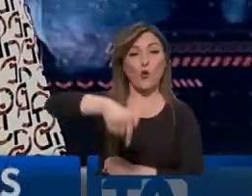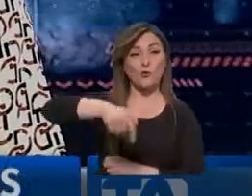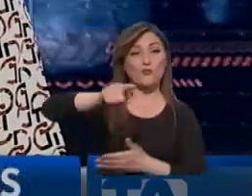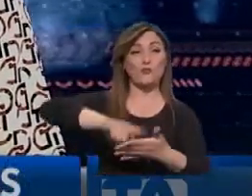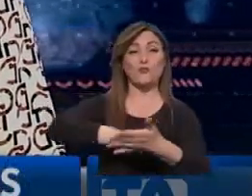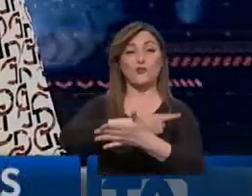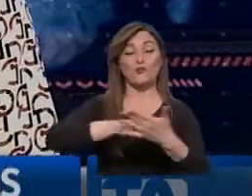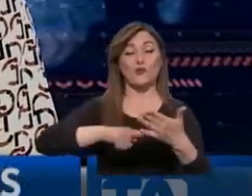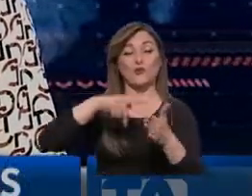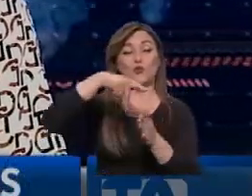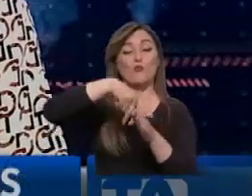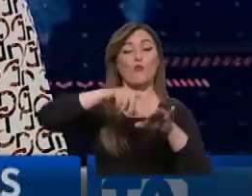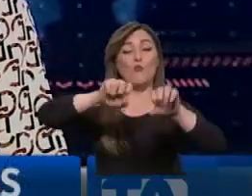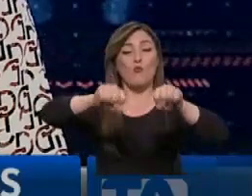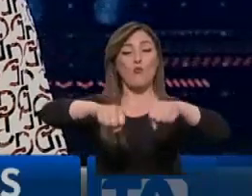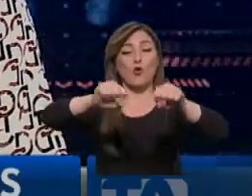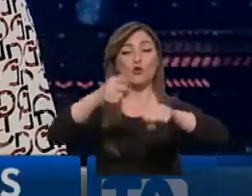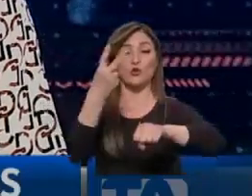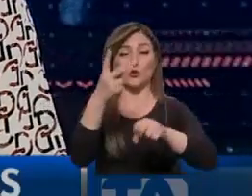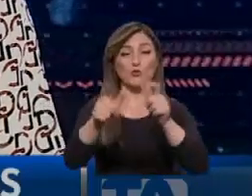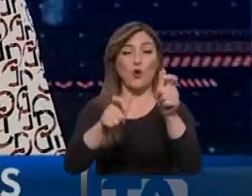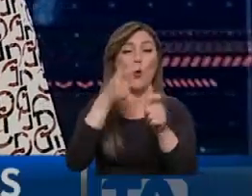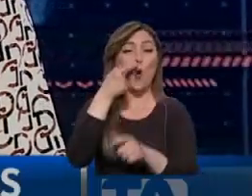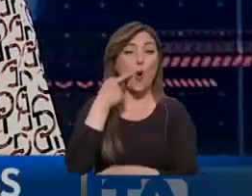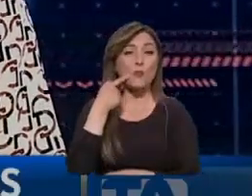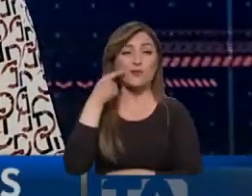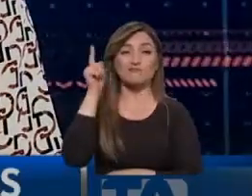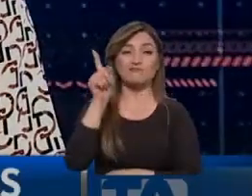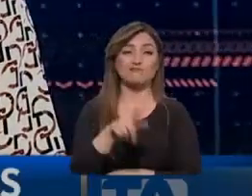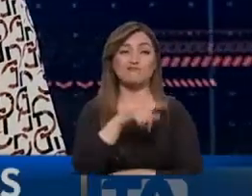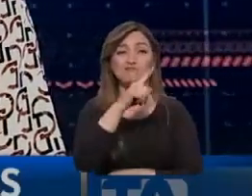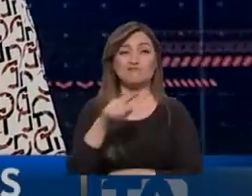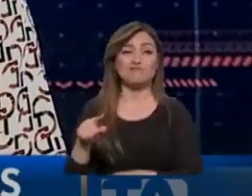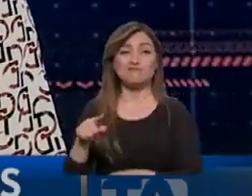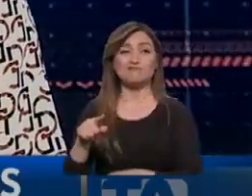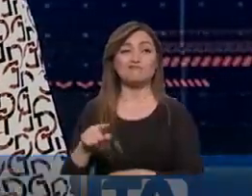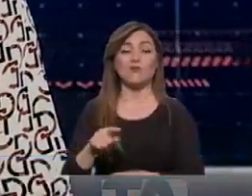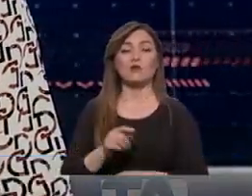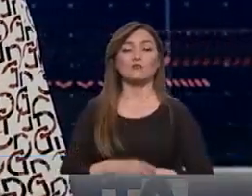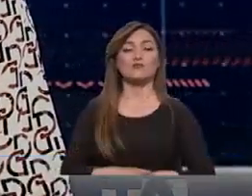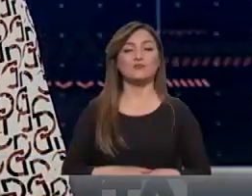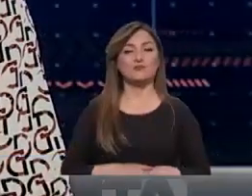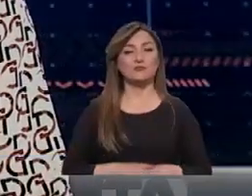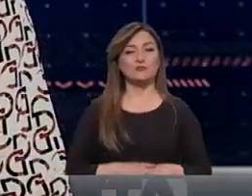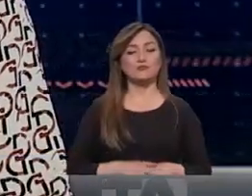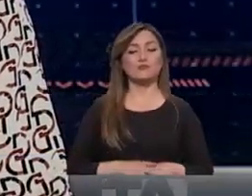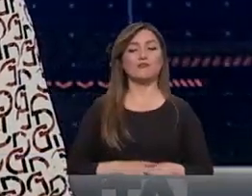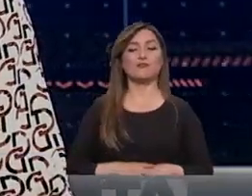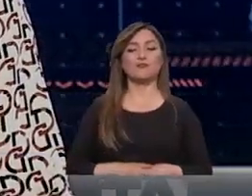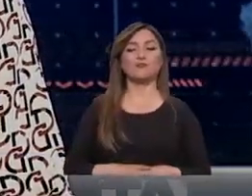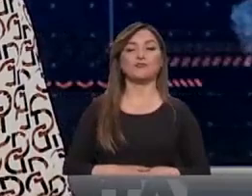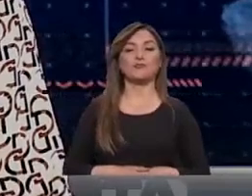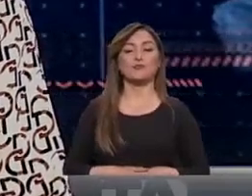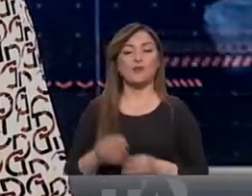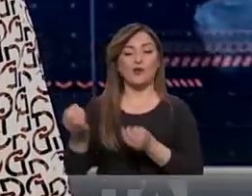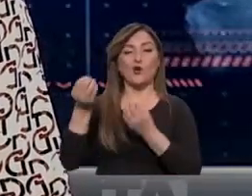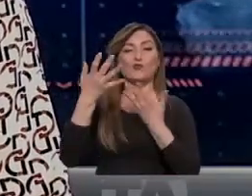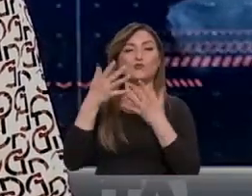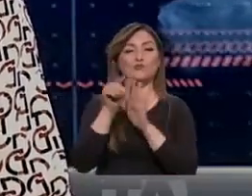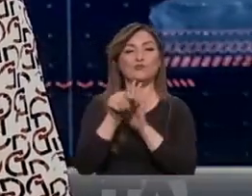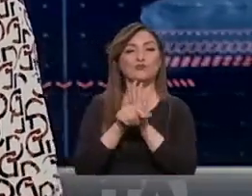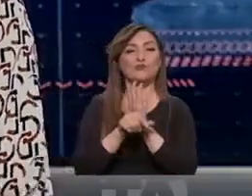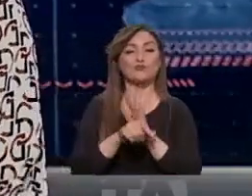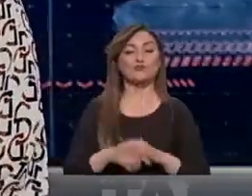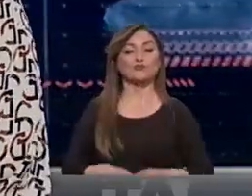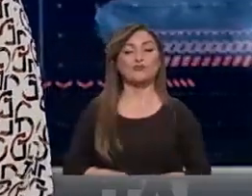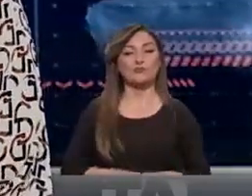hombres circulen en una moto. El objetivo es reducir los índices delictivos. Martín Soto nos cuenta más desde la capital de la provincia de Los